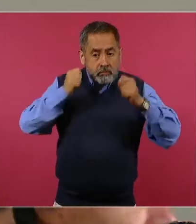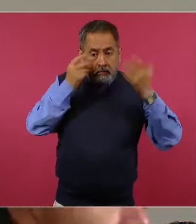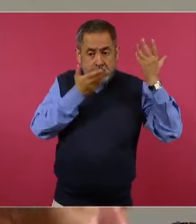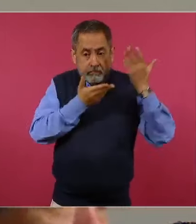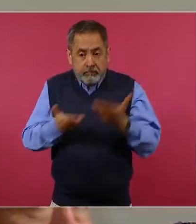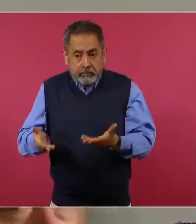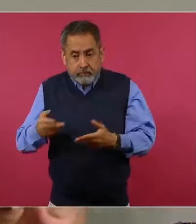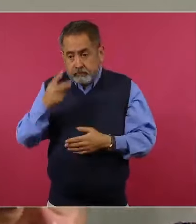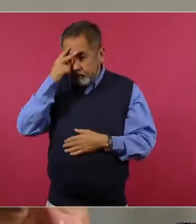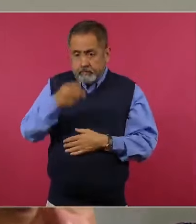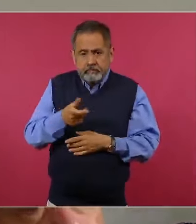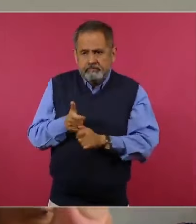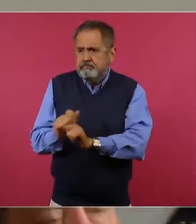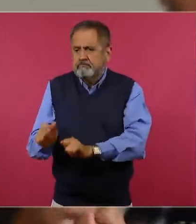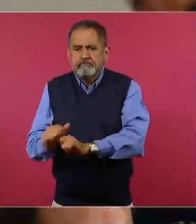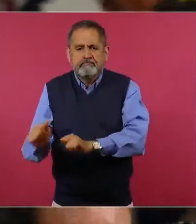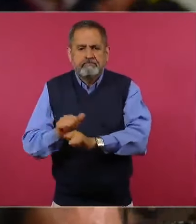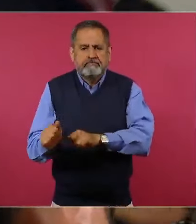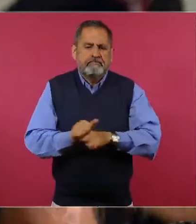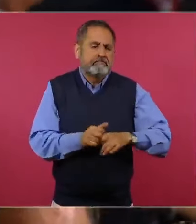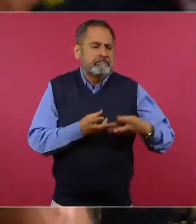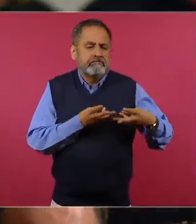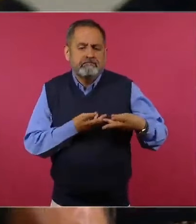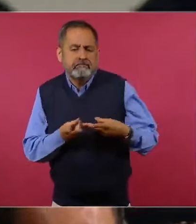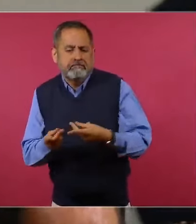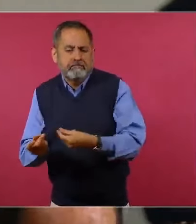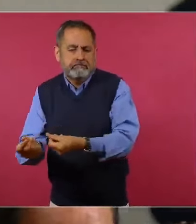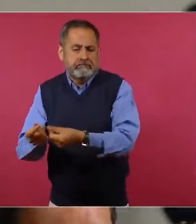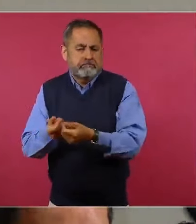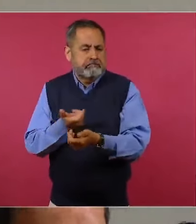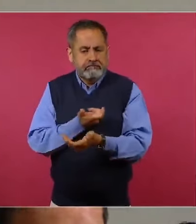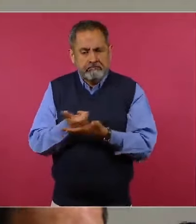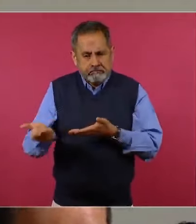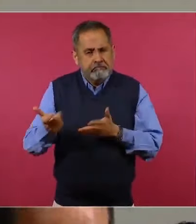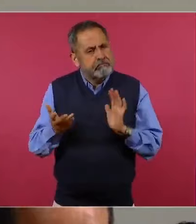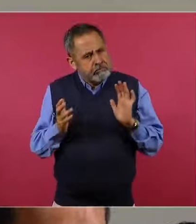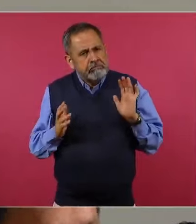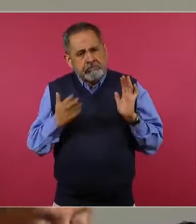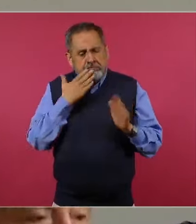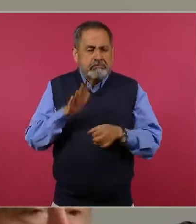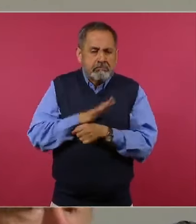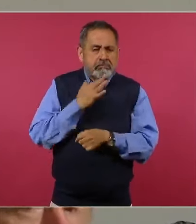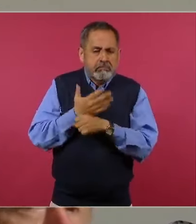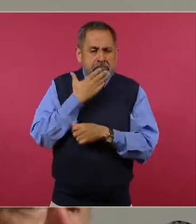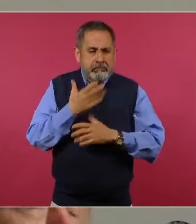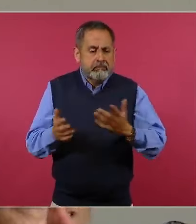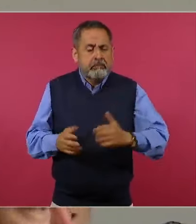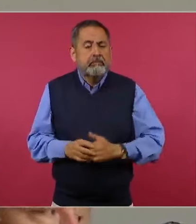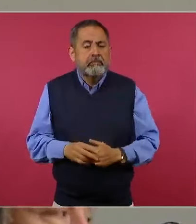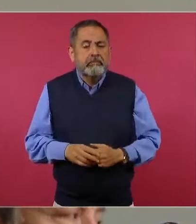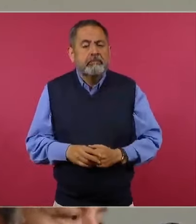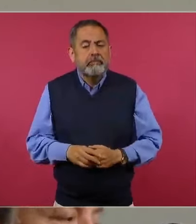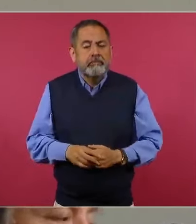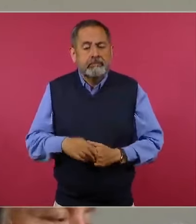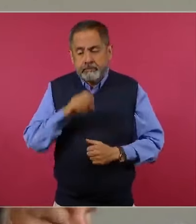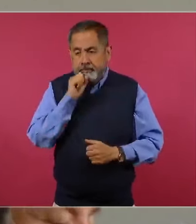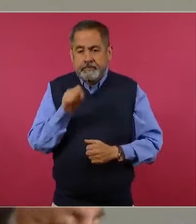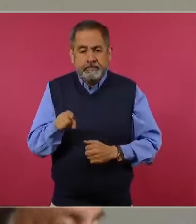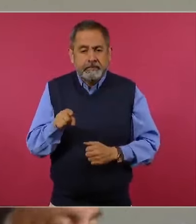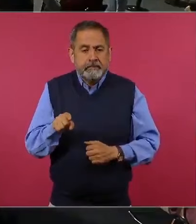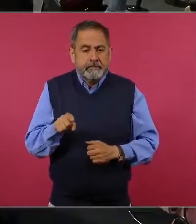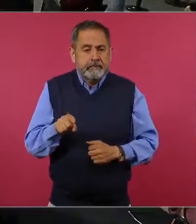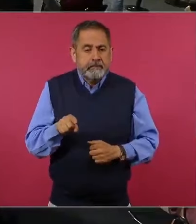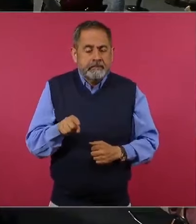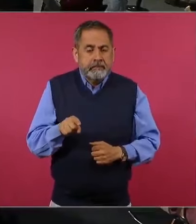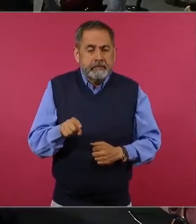México, les rinden más sus cosas, y pues también